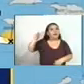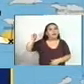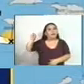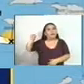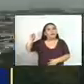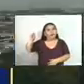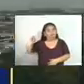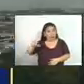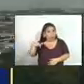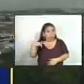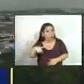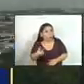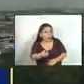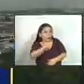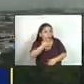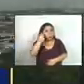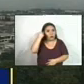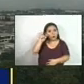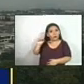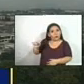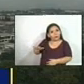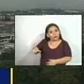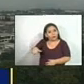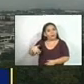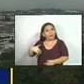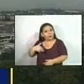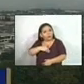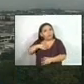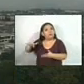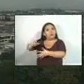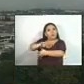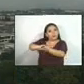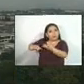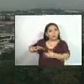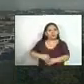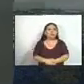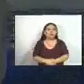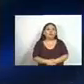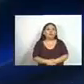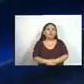importante información desde el Observatorio del Ministerio de Medio Ambiente.